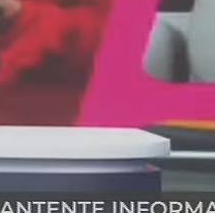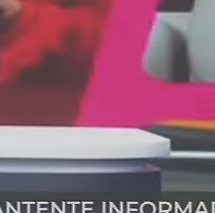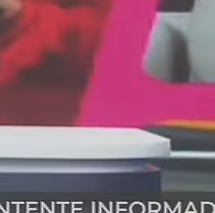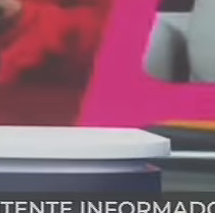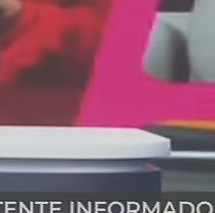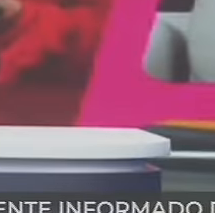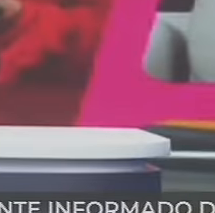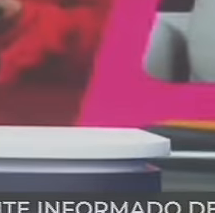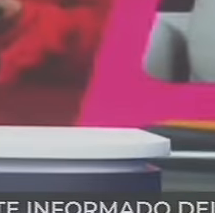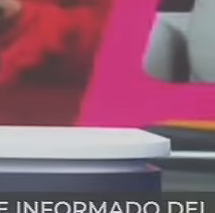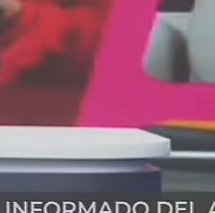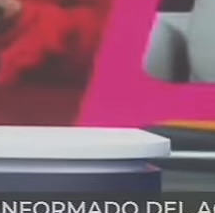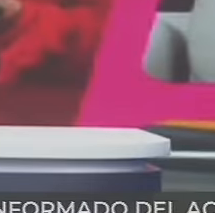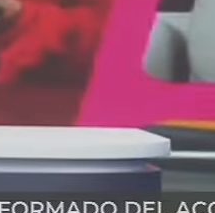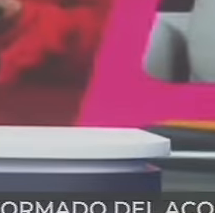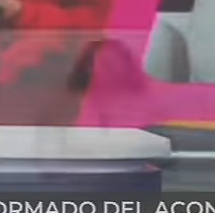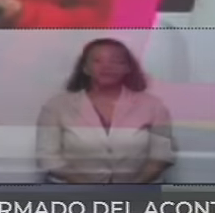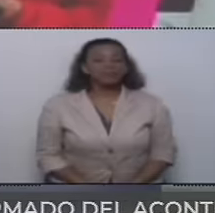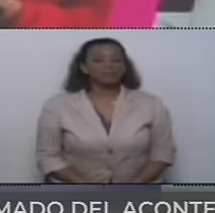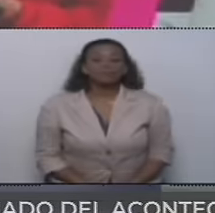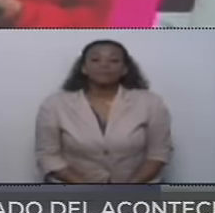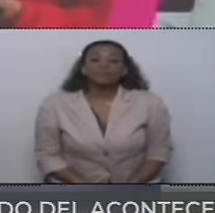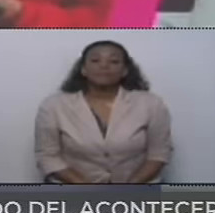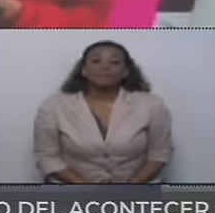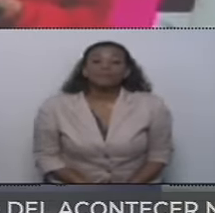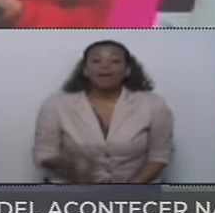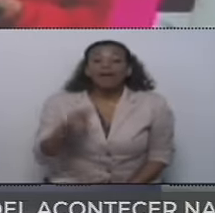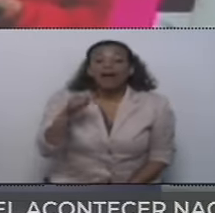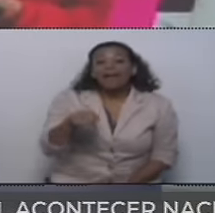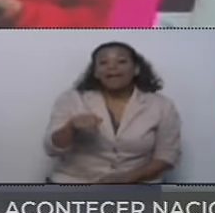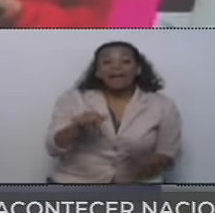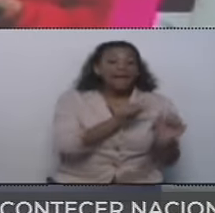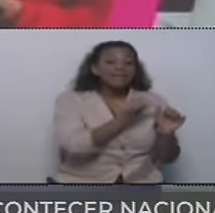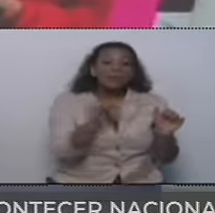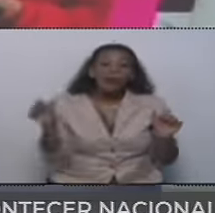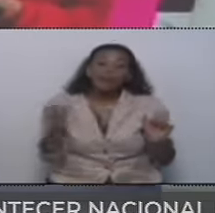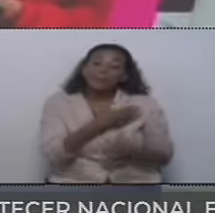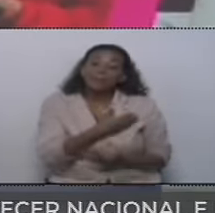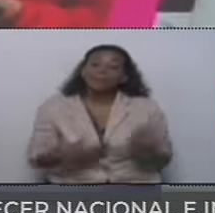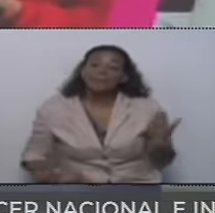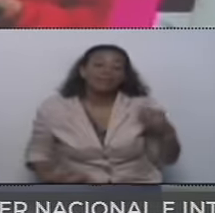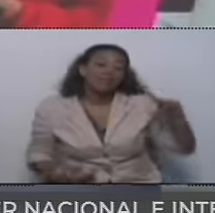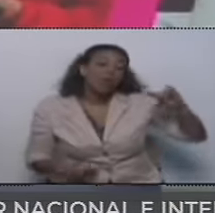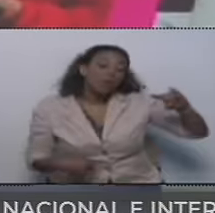Semana presidencial bastante movida.